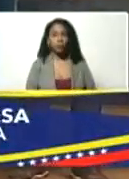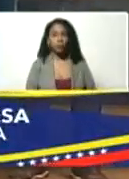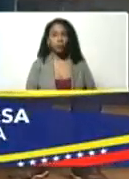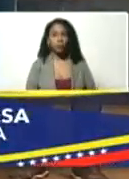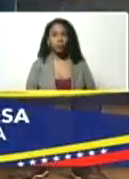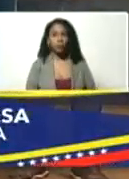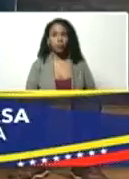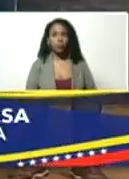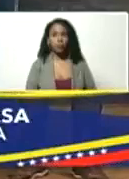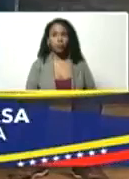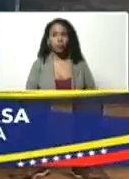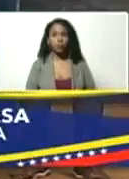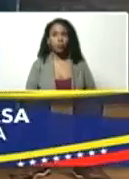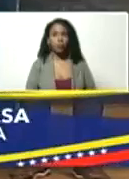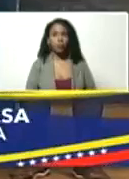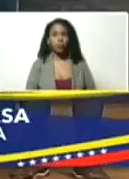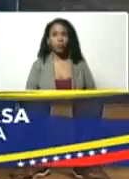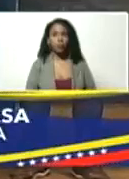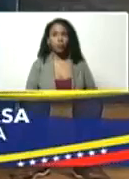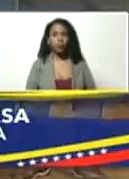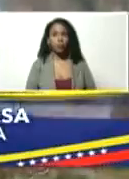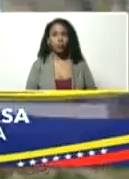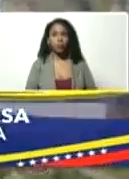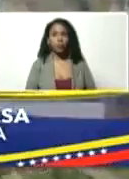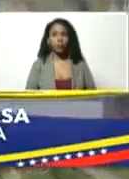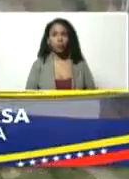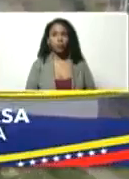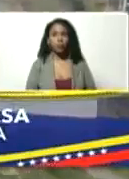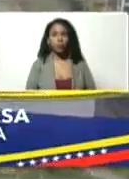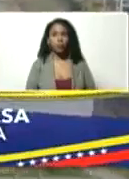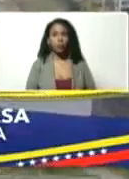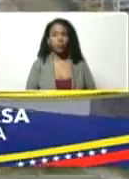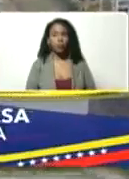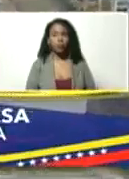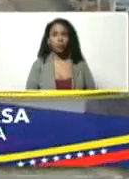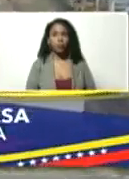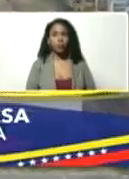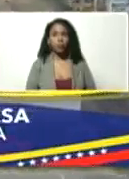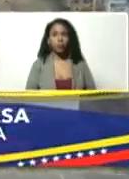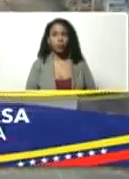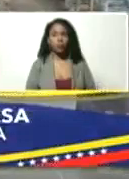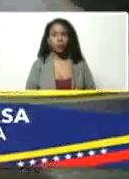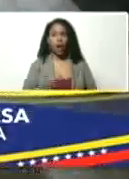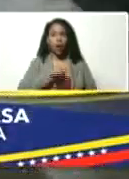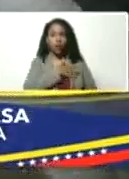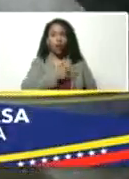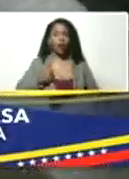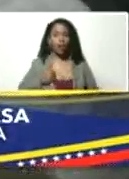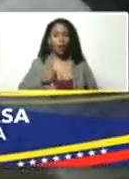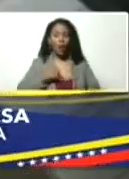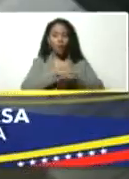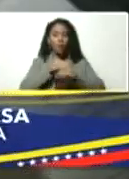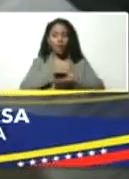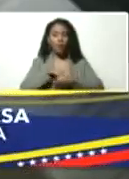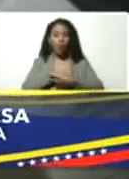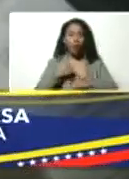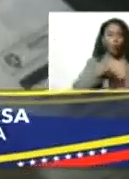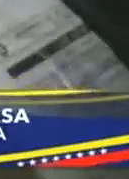comandante. Nos sentimos sumamente felices. Hoy damos esta noticia al país, a nuestro querido ministro, a